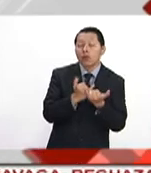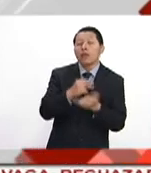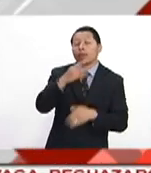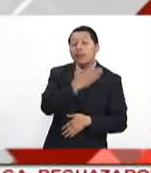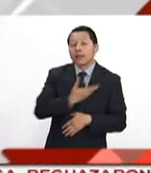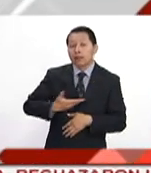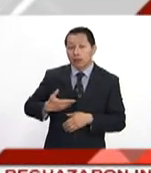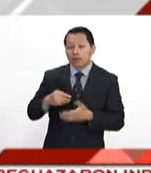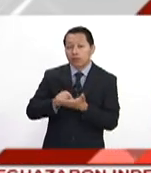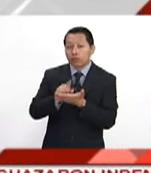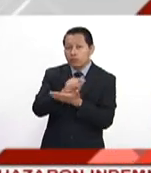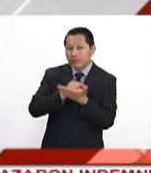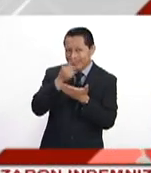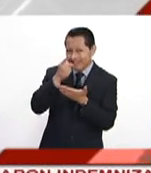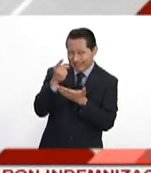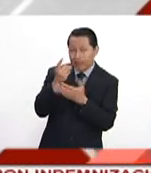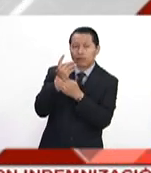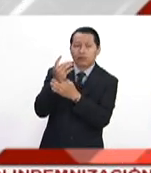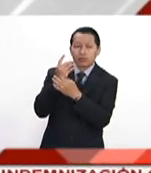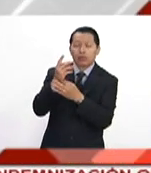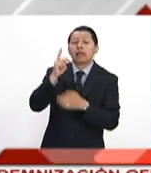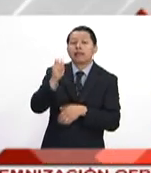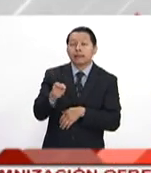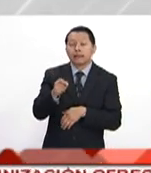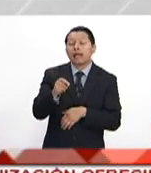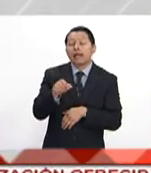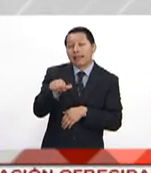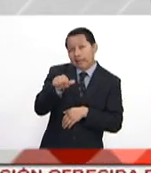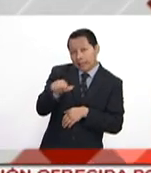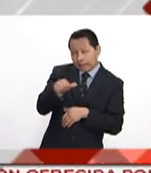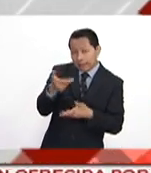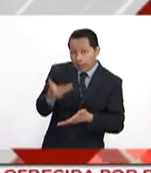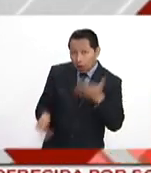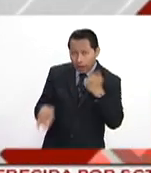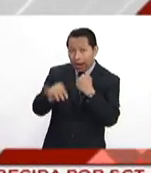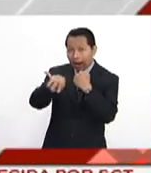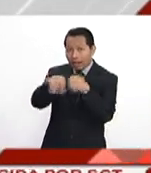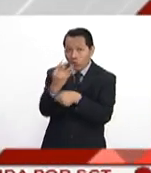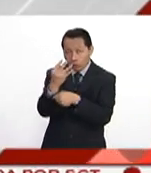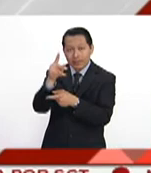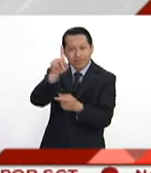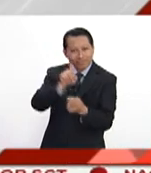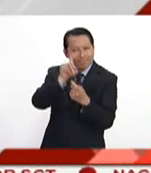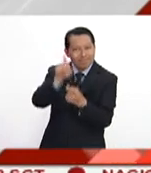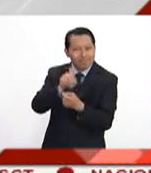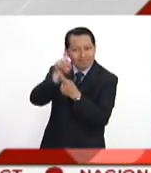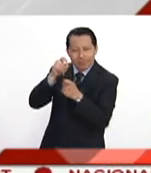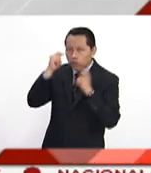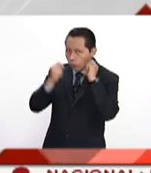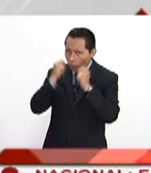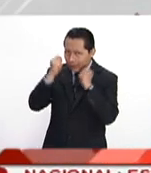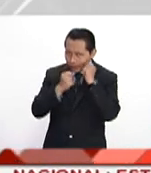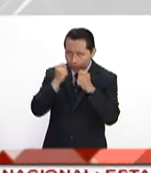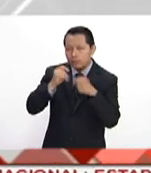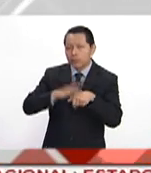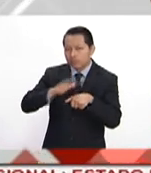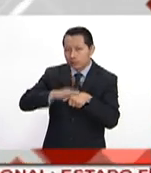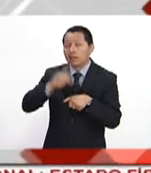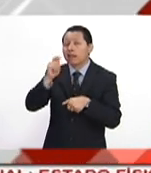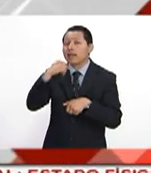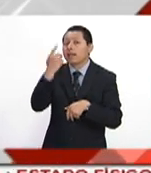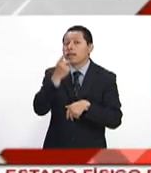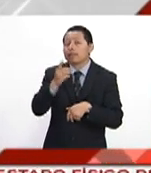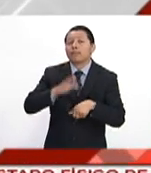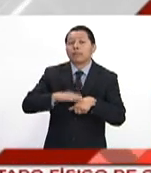además, también subimos del 16º al 14º lugar en ingresos por turismo, lo que se refleja en un